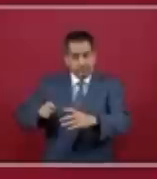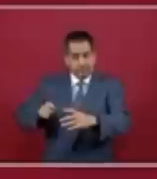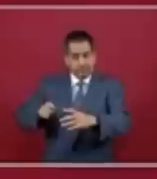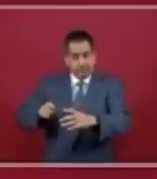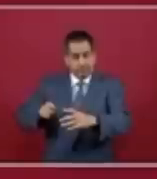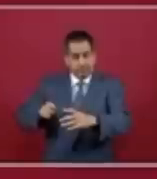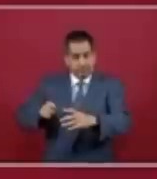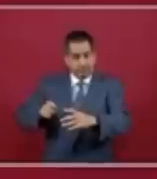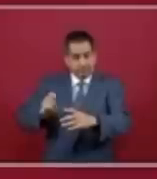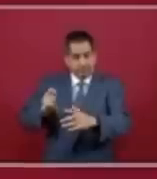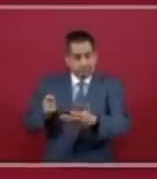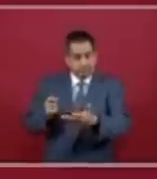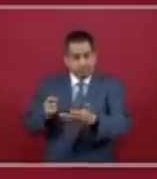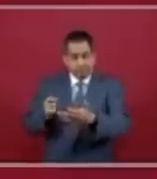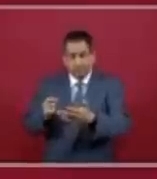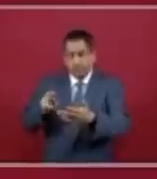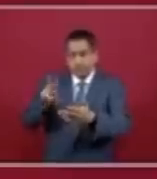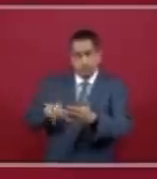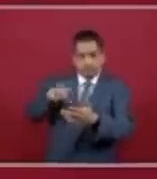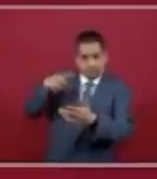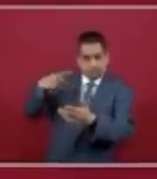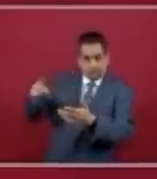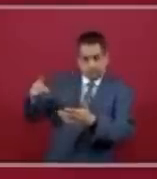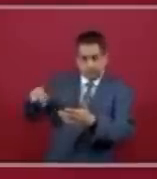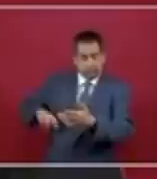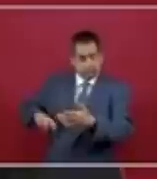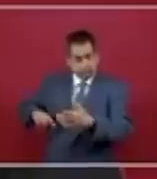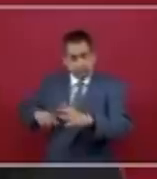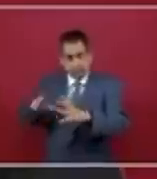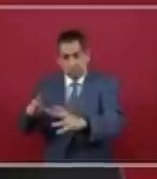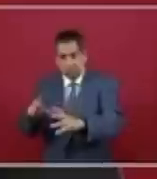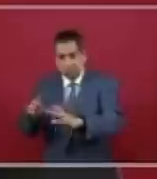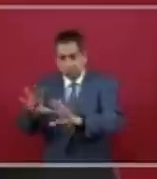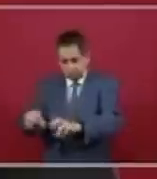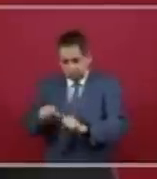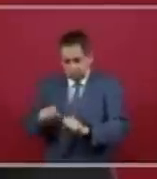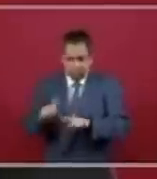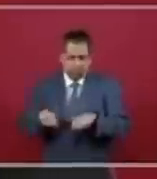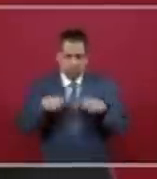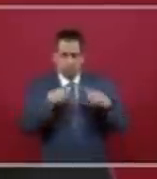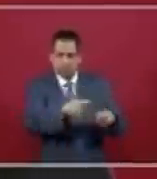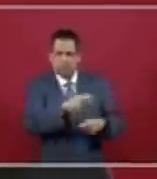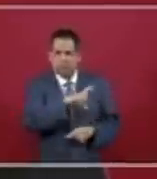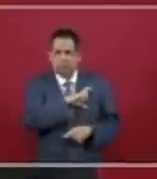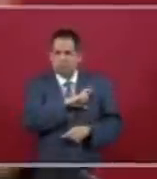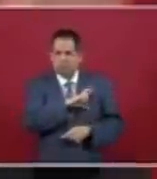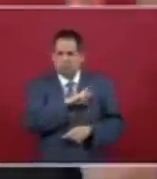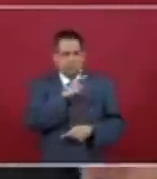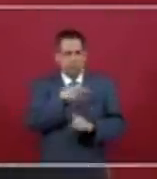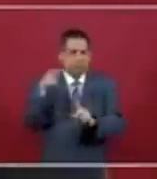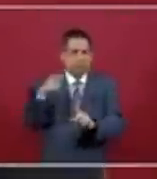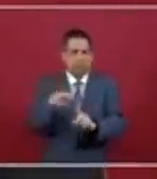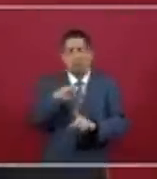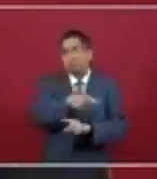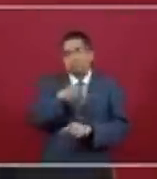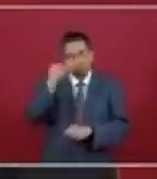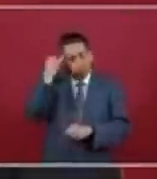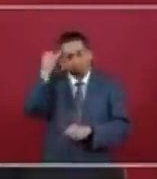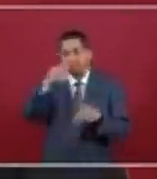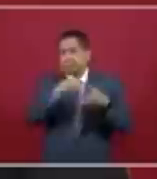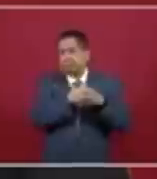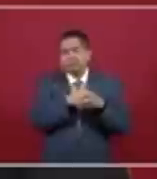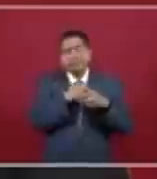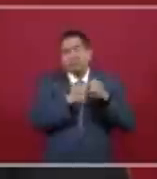lo público a particulares. Esa fue la política que